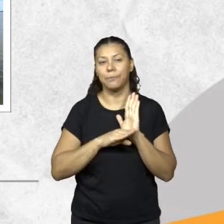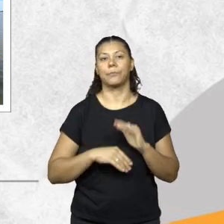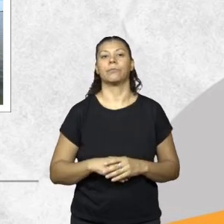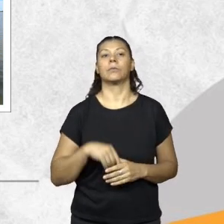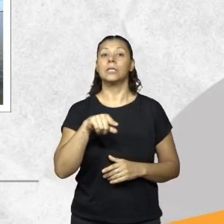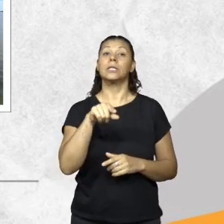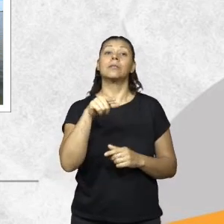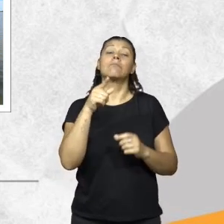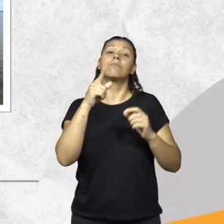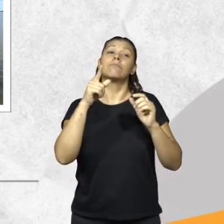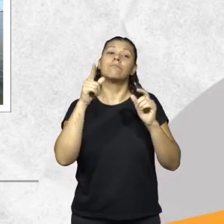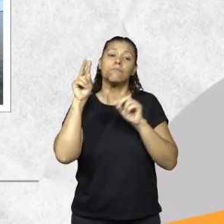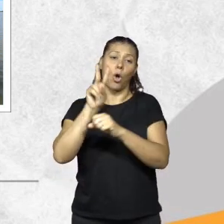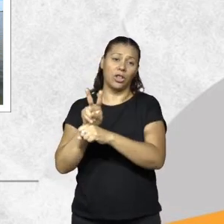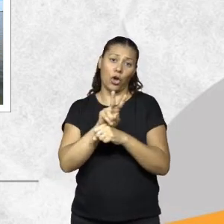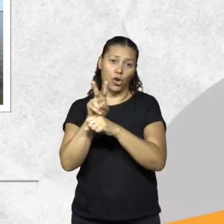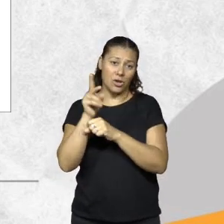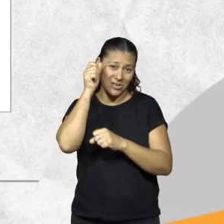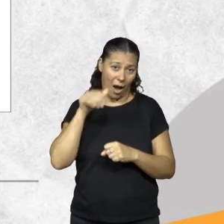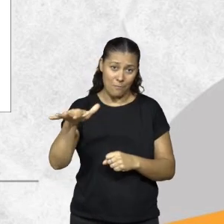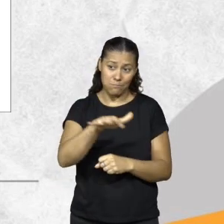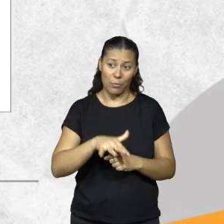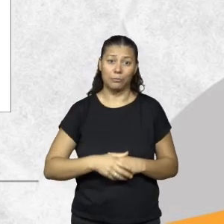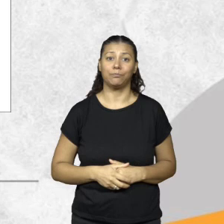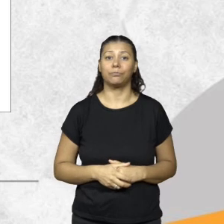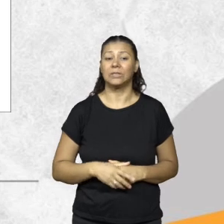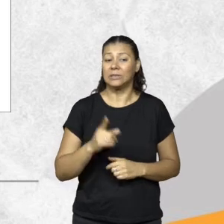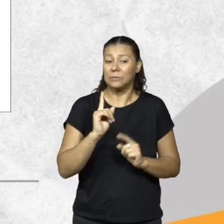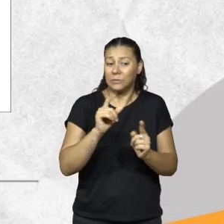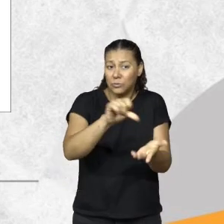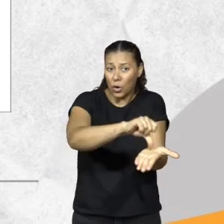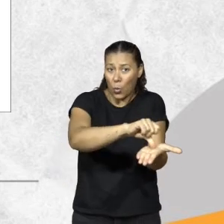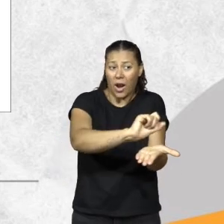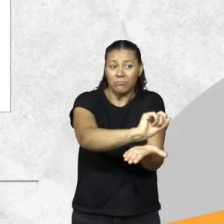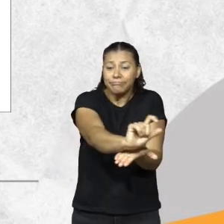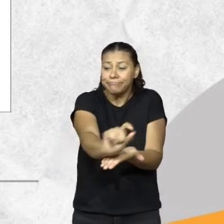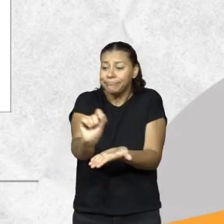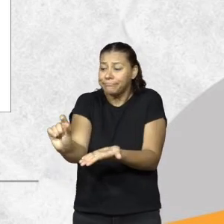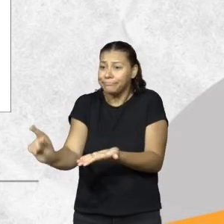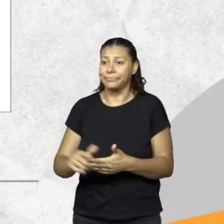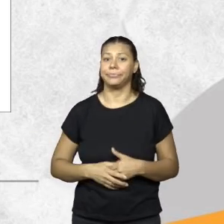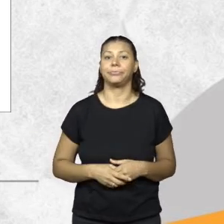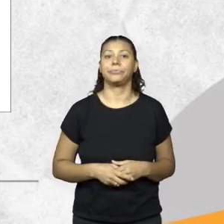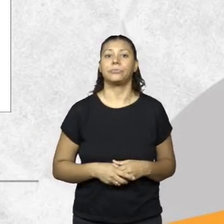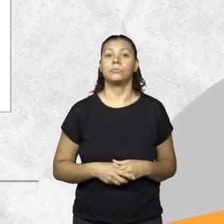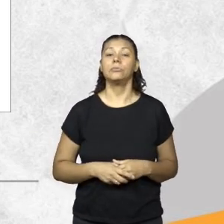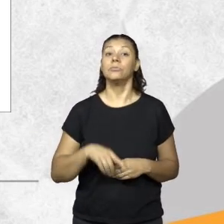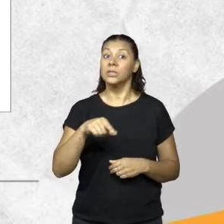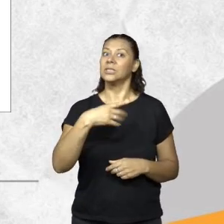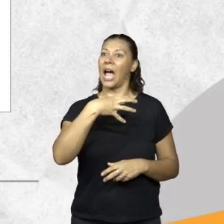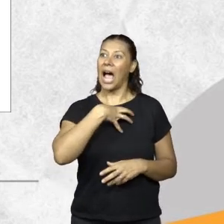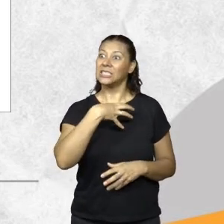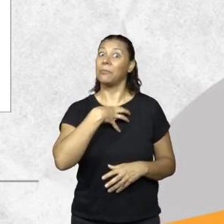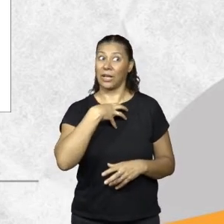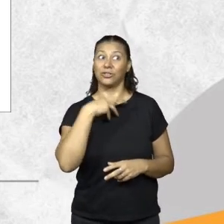que centralizamos y trabajamos con los municipios. Y ahí están los aspectos que nosotros vemos: